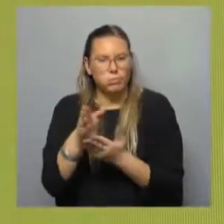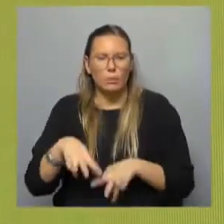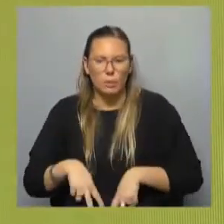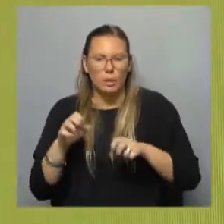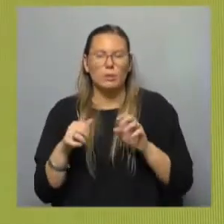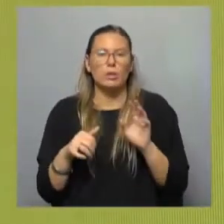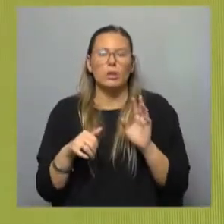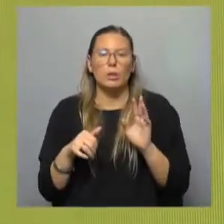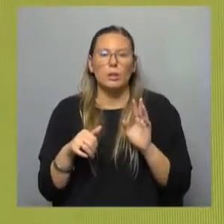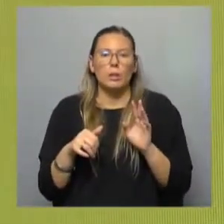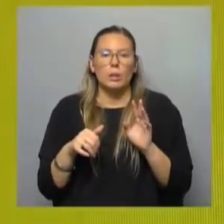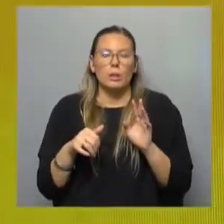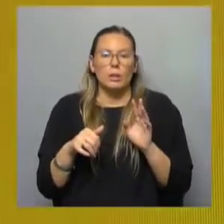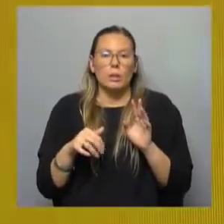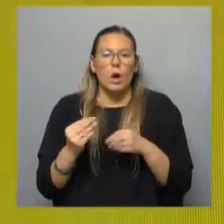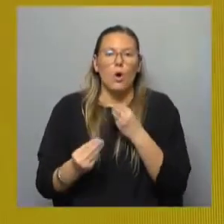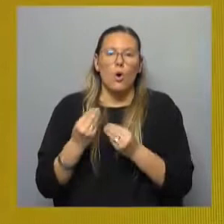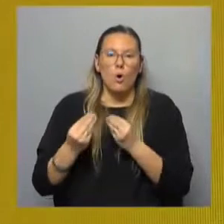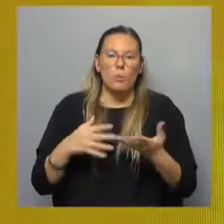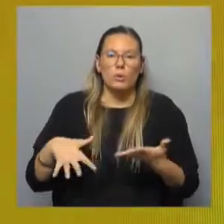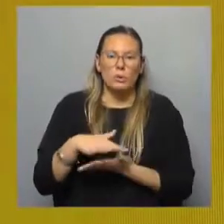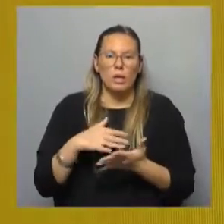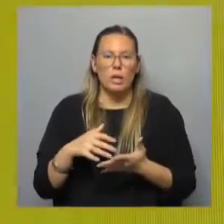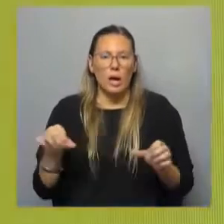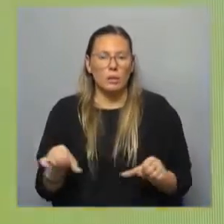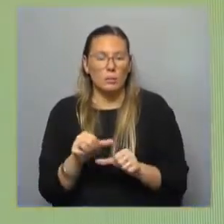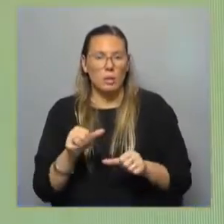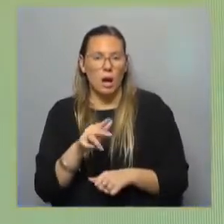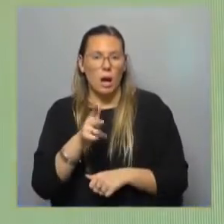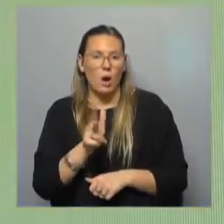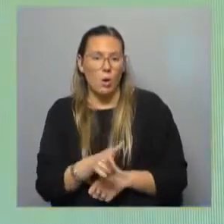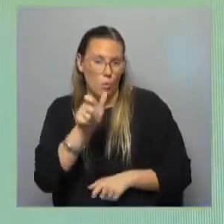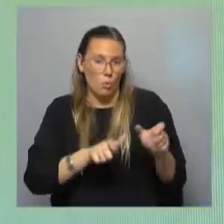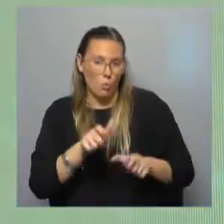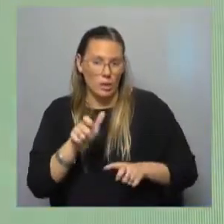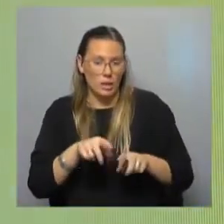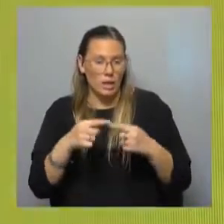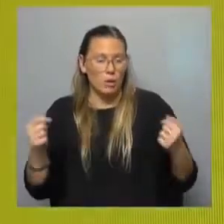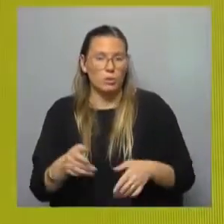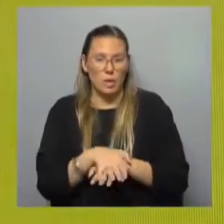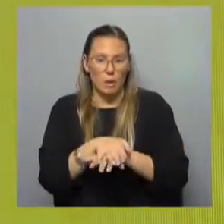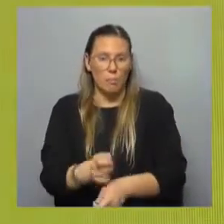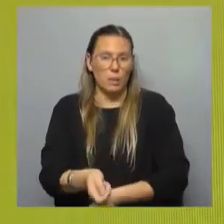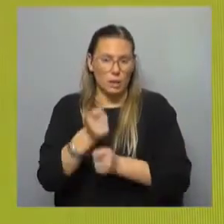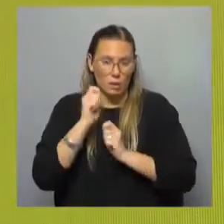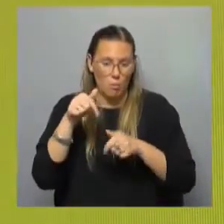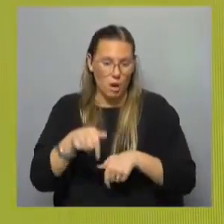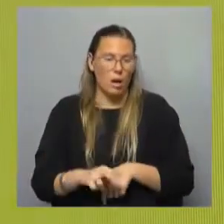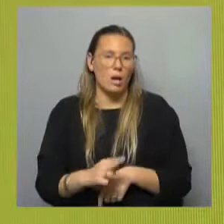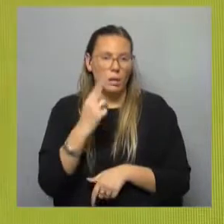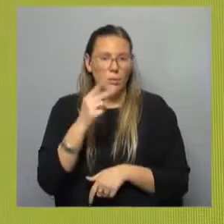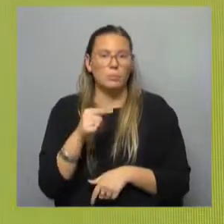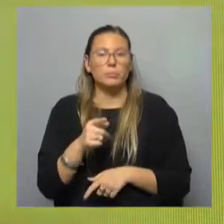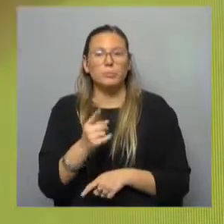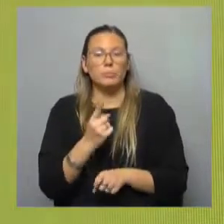todo en lo que es el cómo afecta la actividad humana a los recursos pesqueros y sobre todo en nuestro país. Así que bueno, en la primera parte